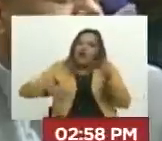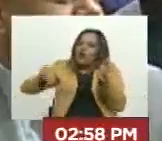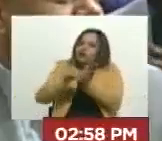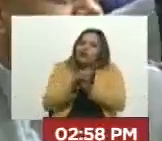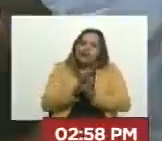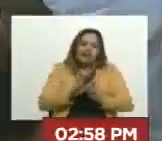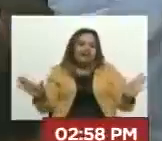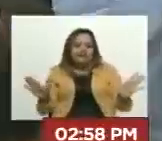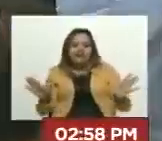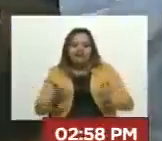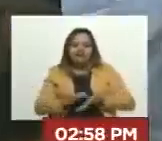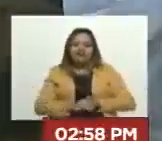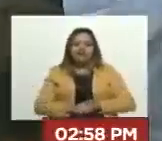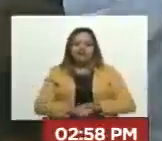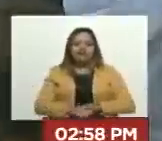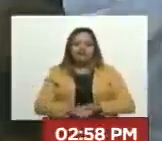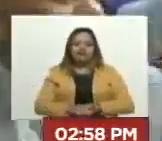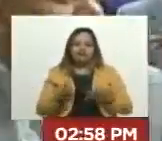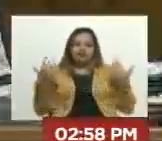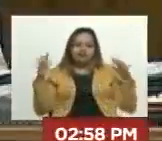a permitir.